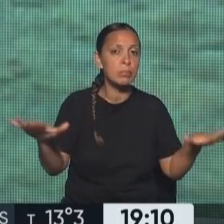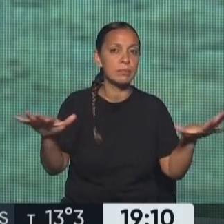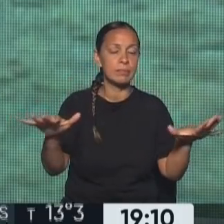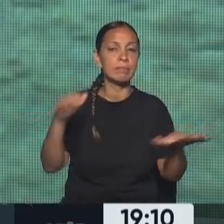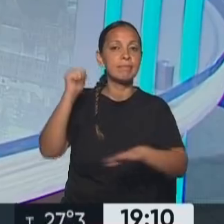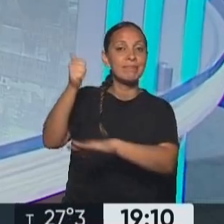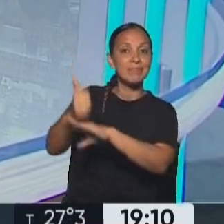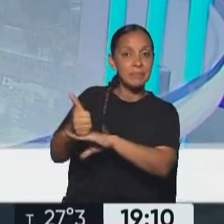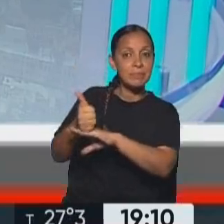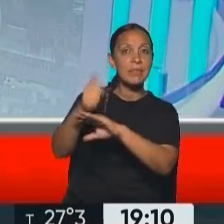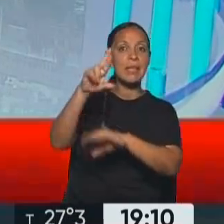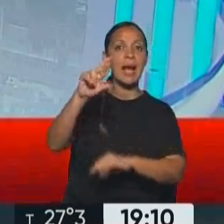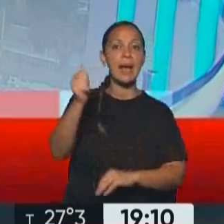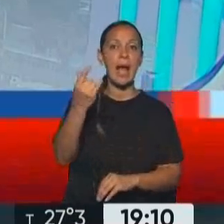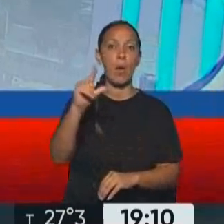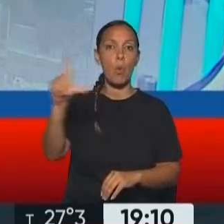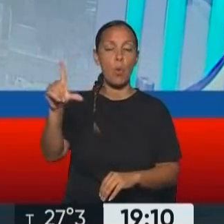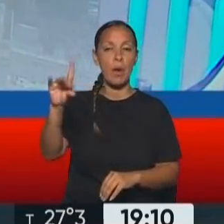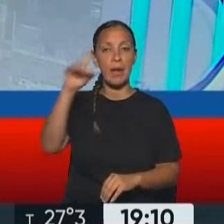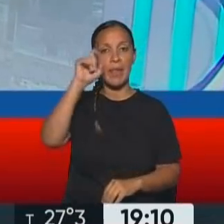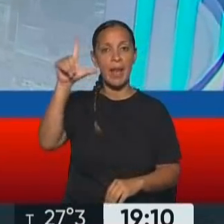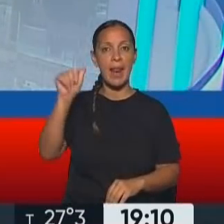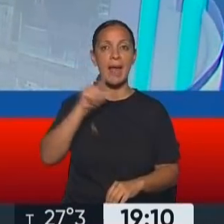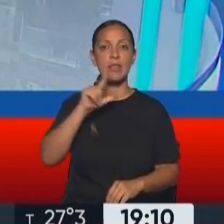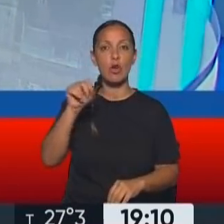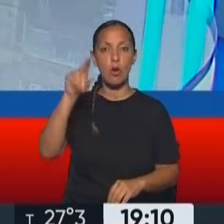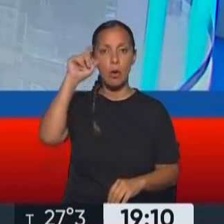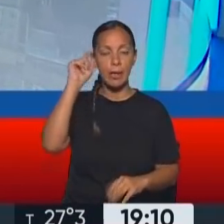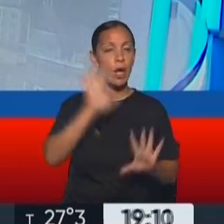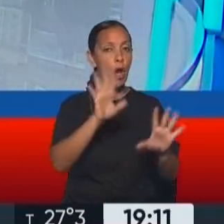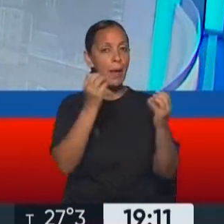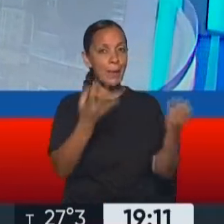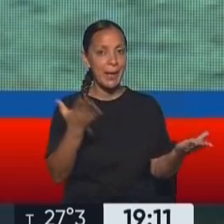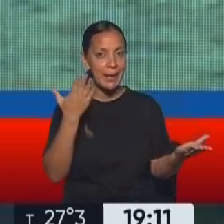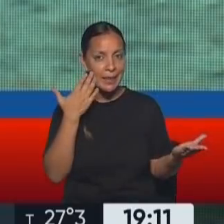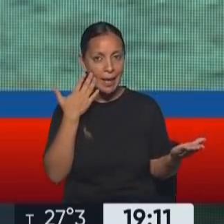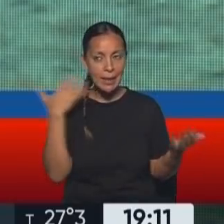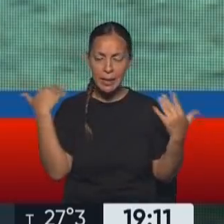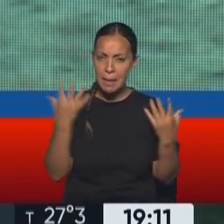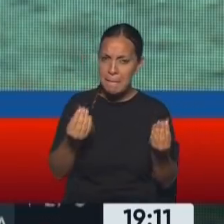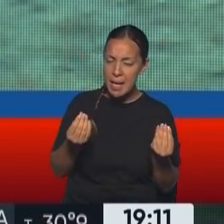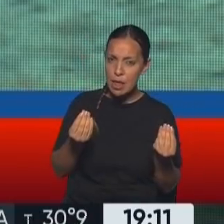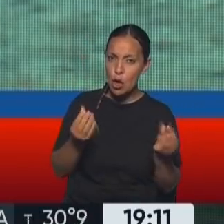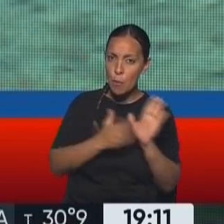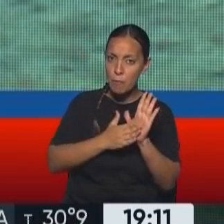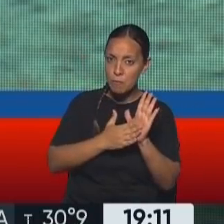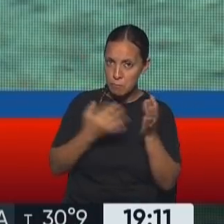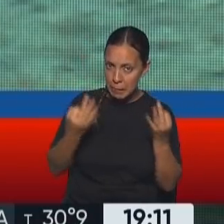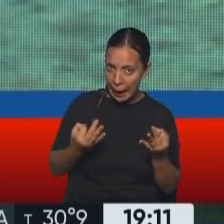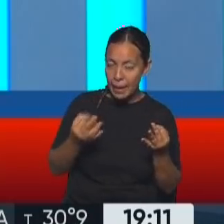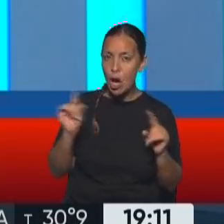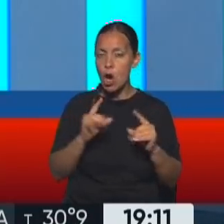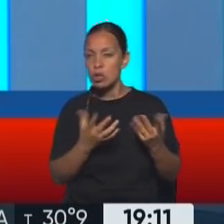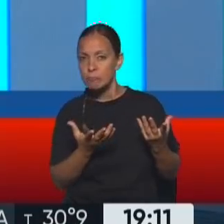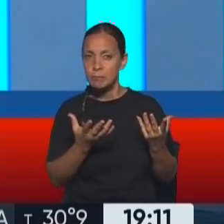ya estamos con Raúl de la Torre. ¿Qué tal, Rulo? Buenas tardes. ¿Cómo te va, Silvia? Buenas tardes a todos. ¿Temor fundado o infundado el de una posible guerra